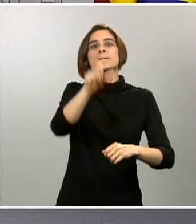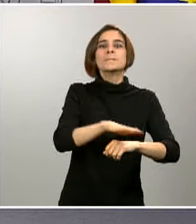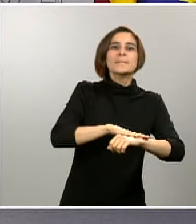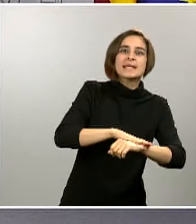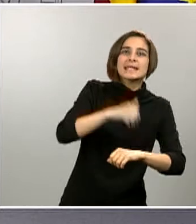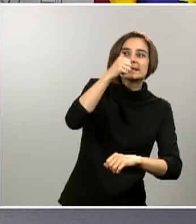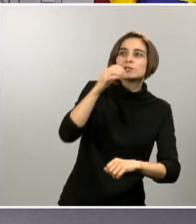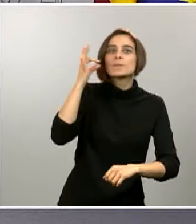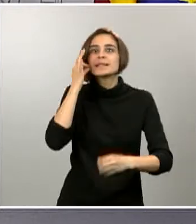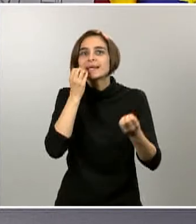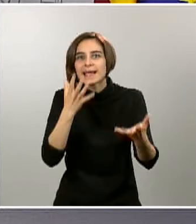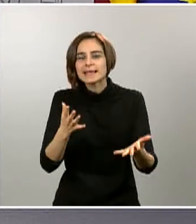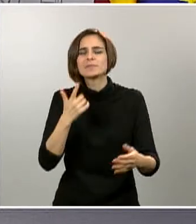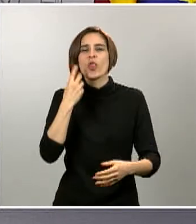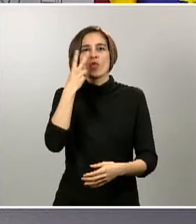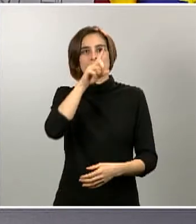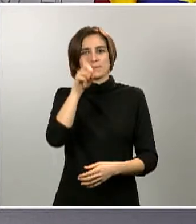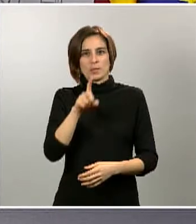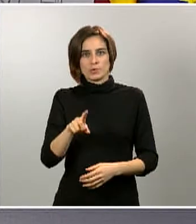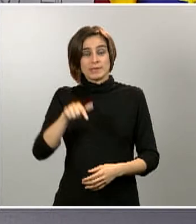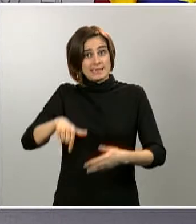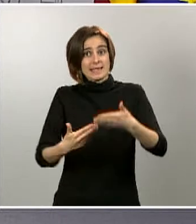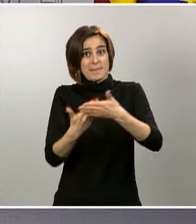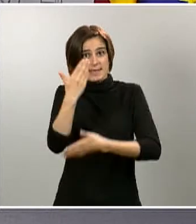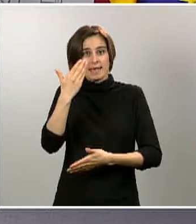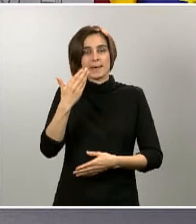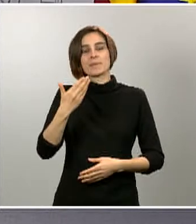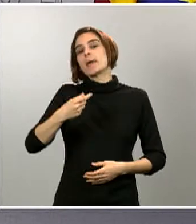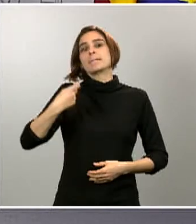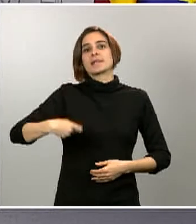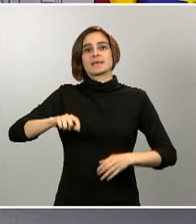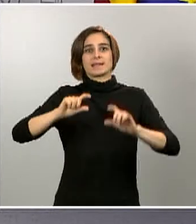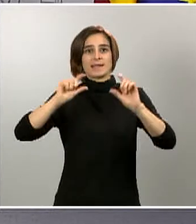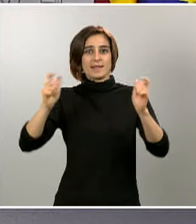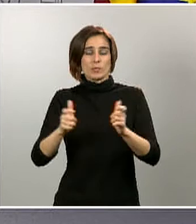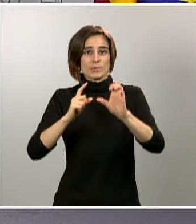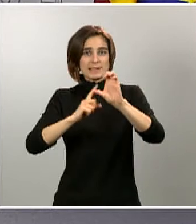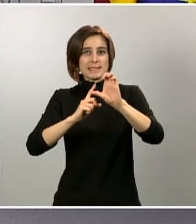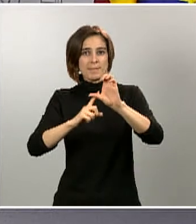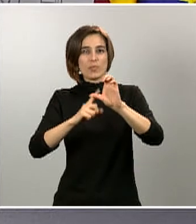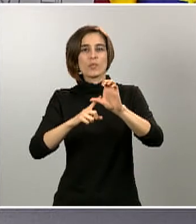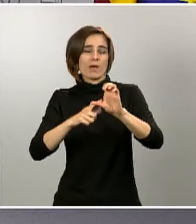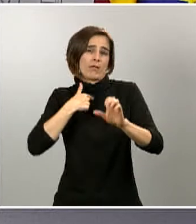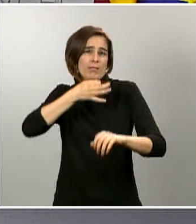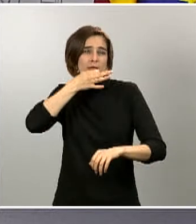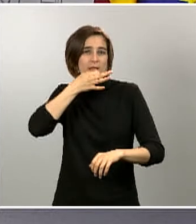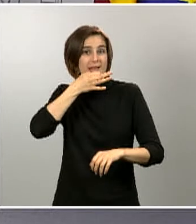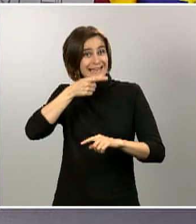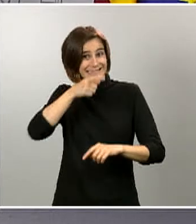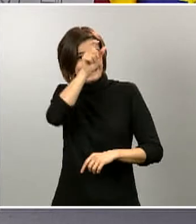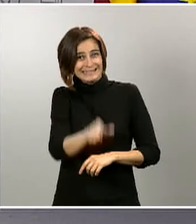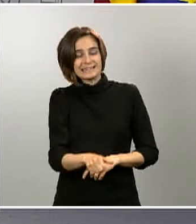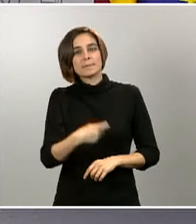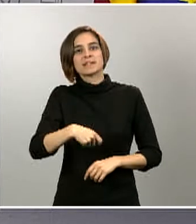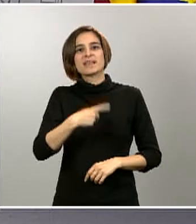declaraciones realizadas esta mañana, el presidente de la Junta comentaba que era partidario de alargar el curso escolar en el mes